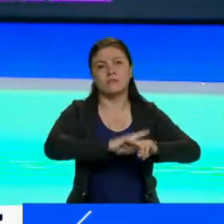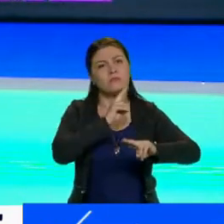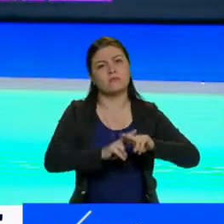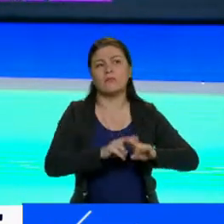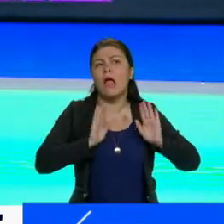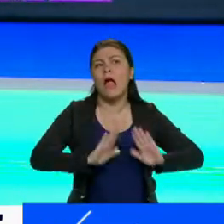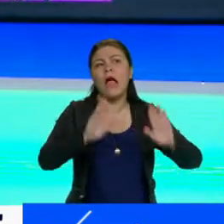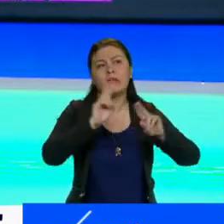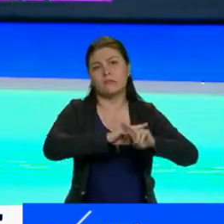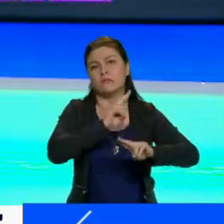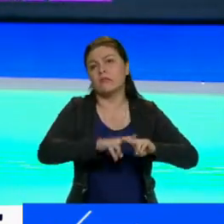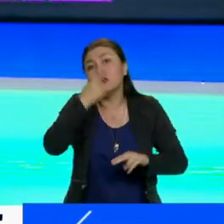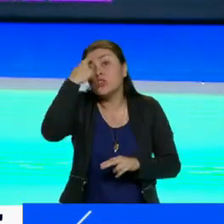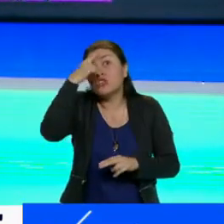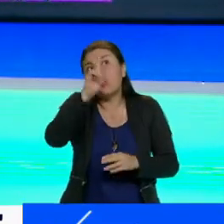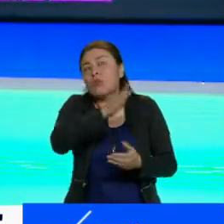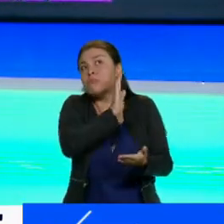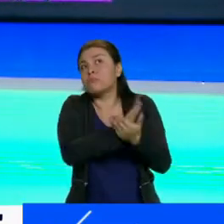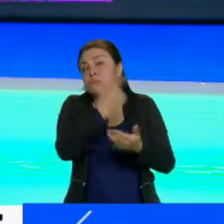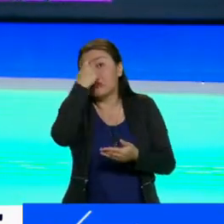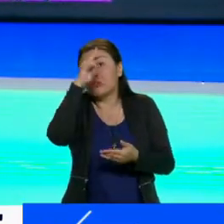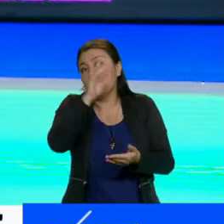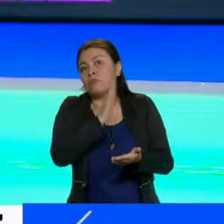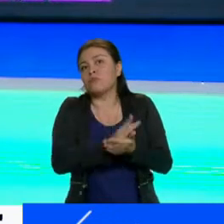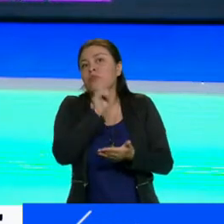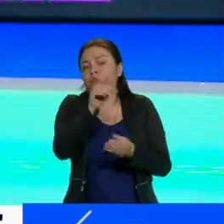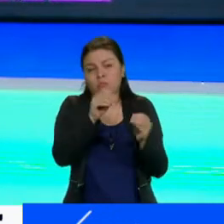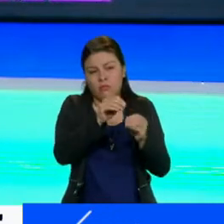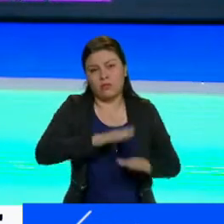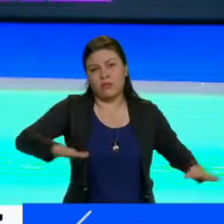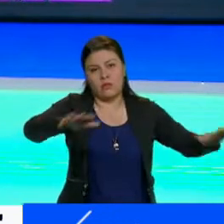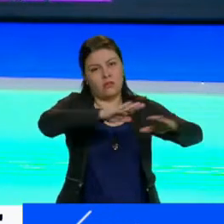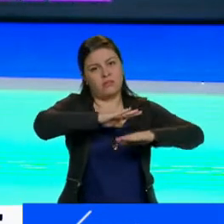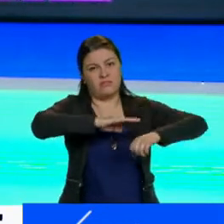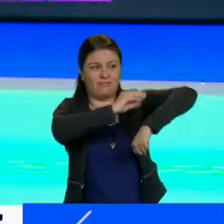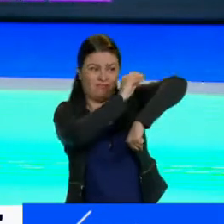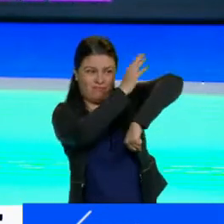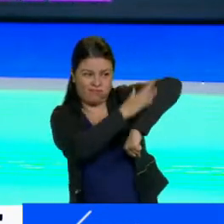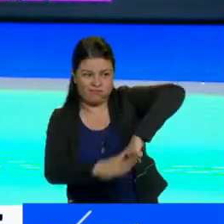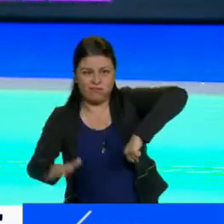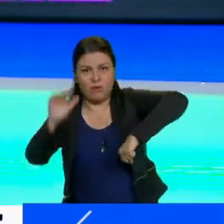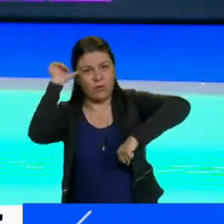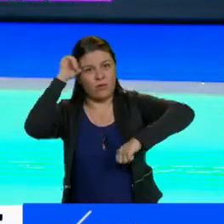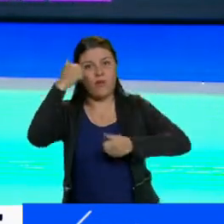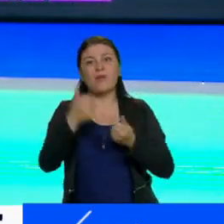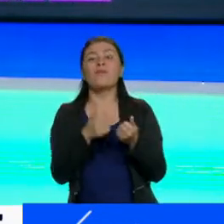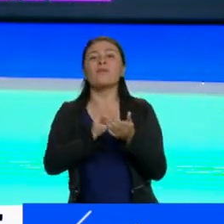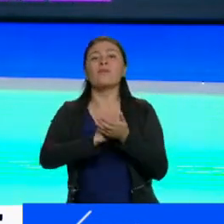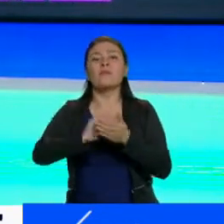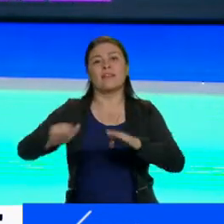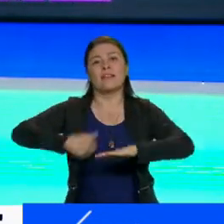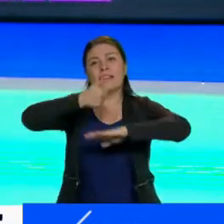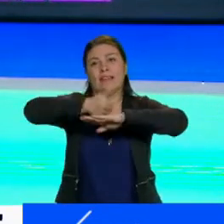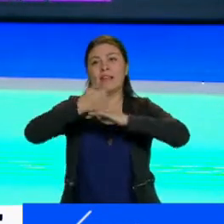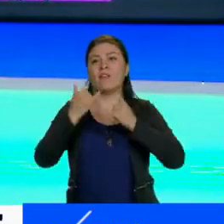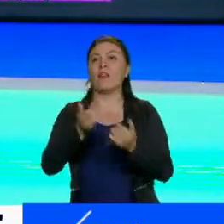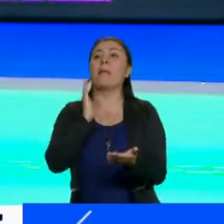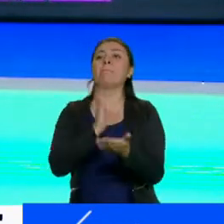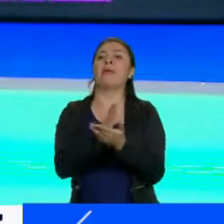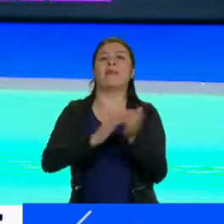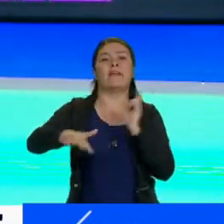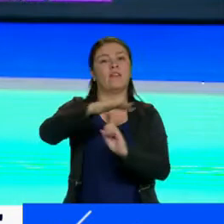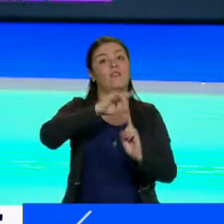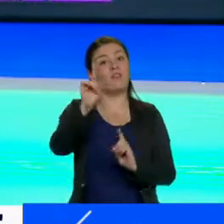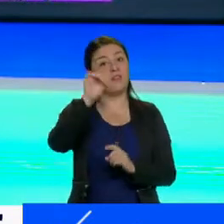un desastre de estas magnitudes con esas condiciones geográficas, a lo que decía el director de Corpo Amazonía. Decía, este no es un desastre natural, porque